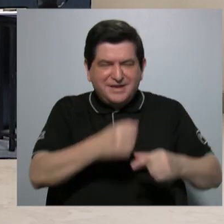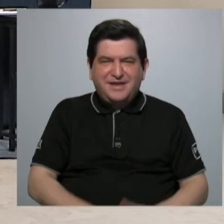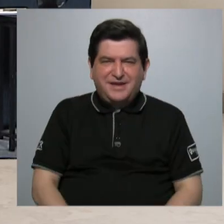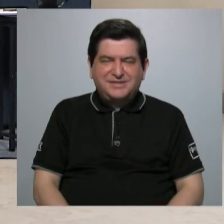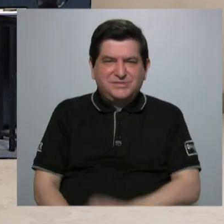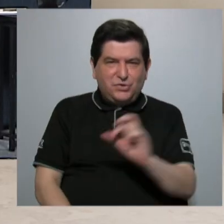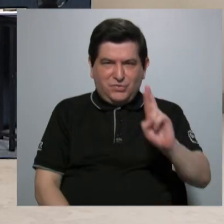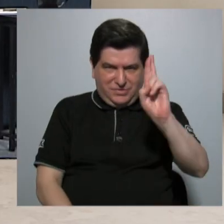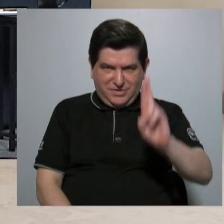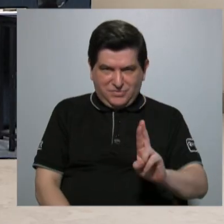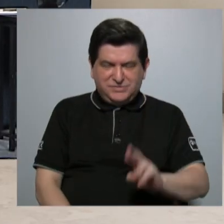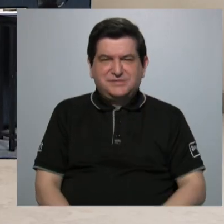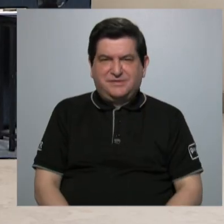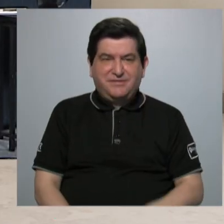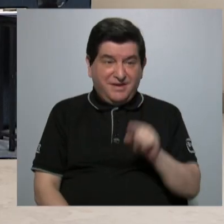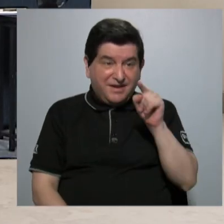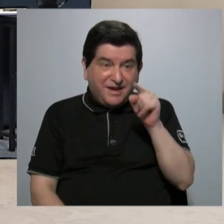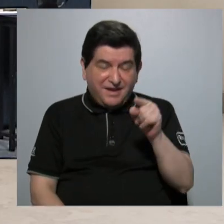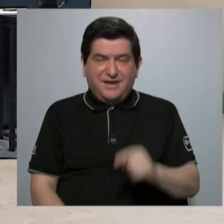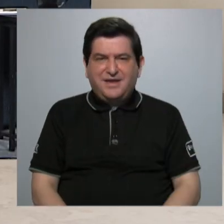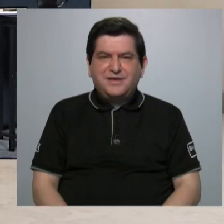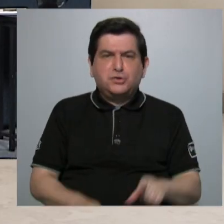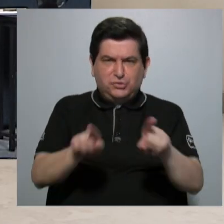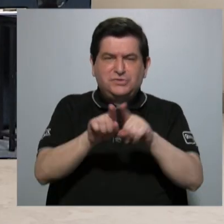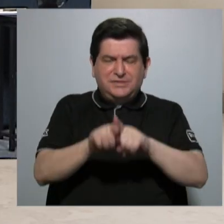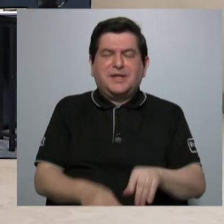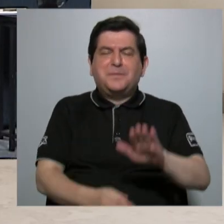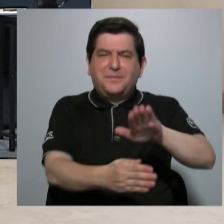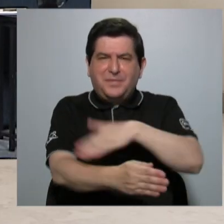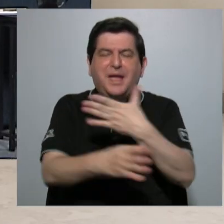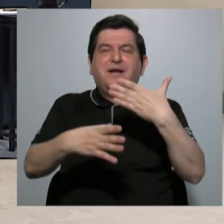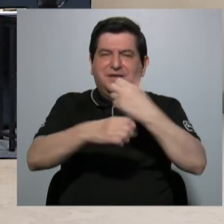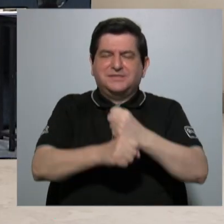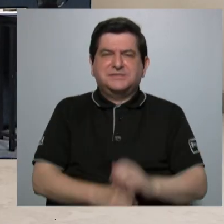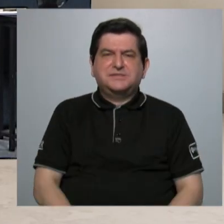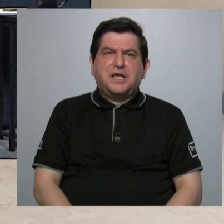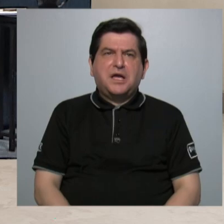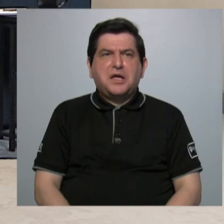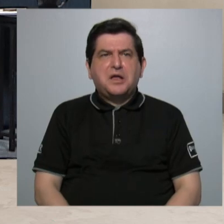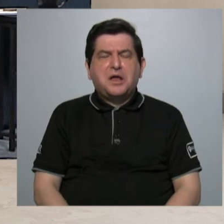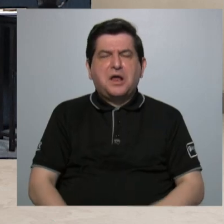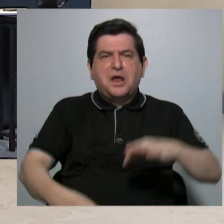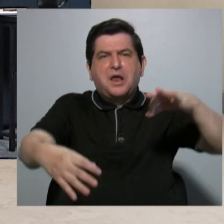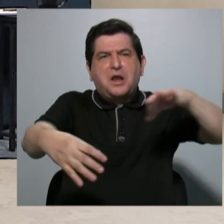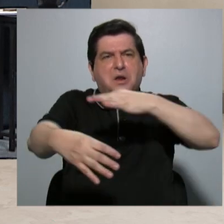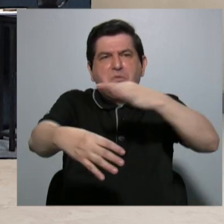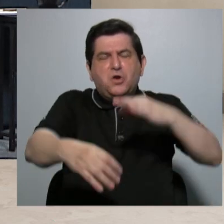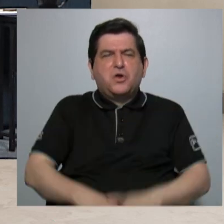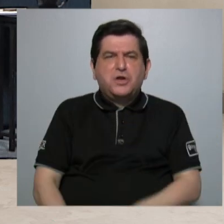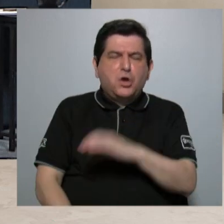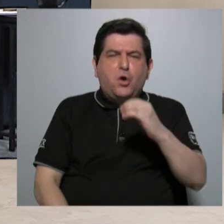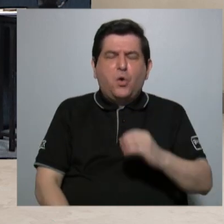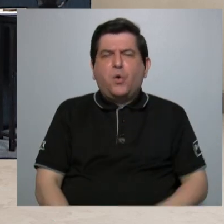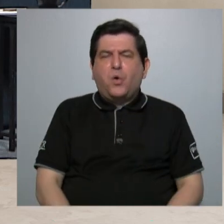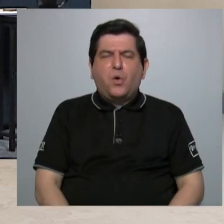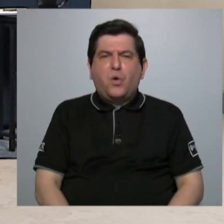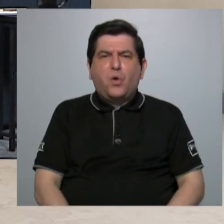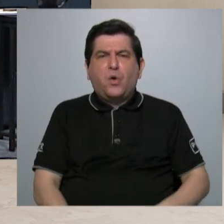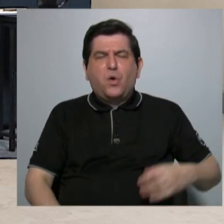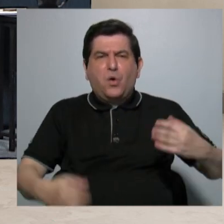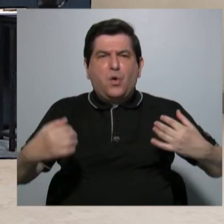compositores costarricenses que son compositores intérpretes, ¿verdad? Uno es violinista, el otro es guitarrista, el otro es